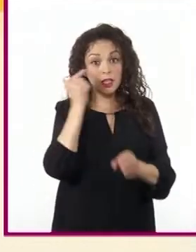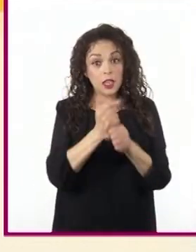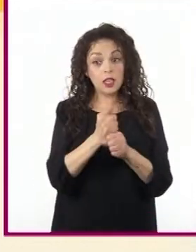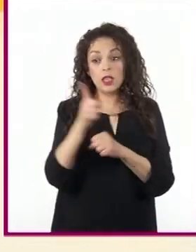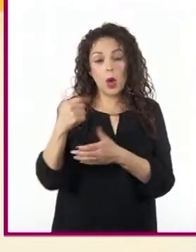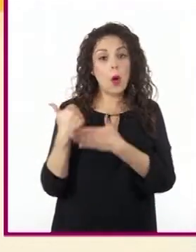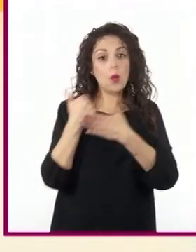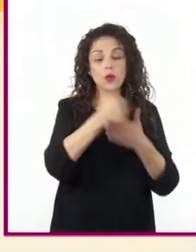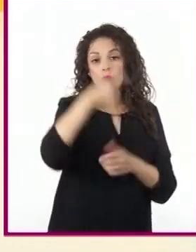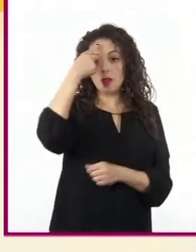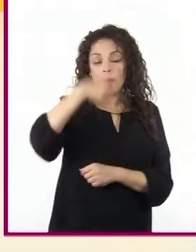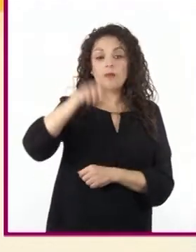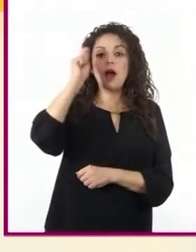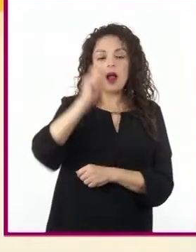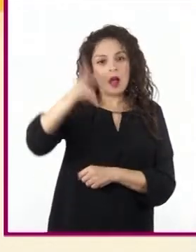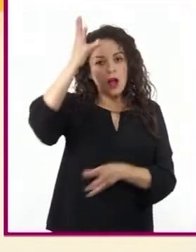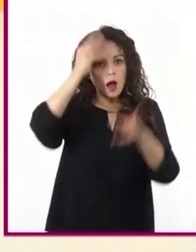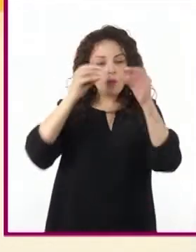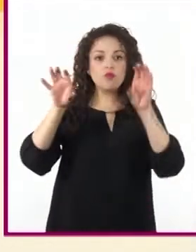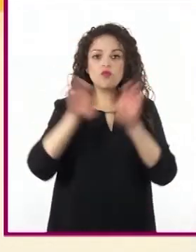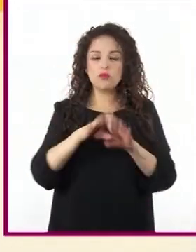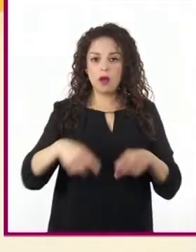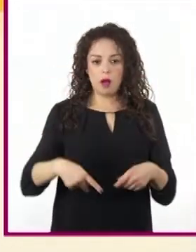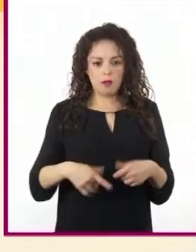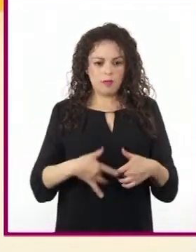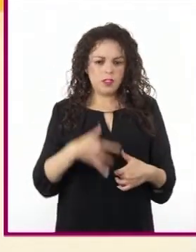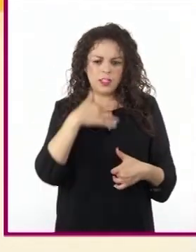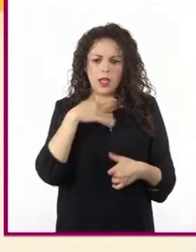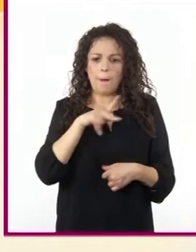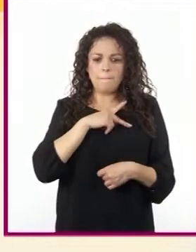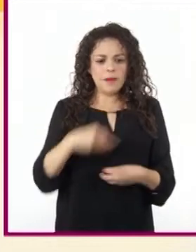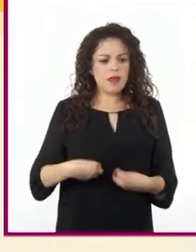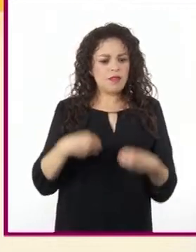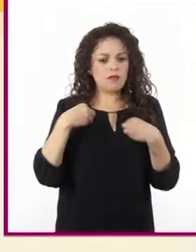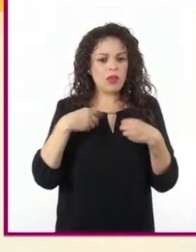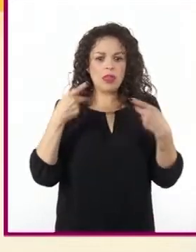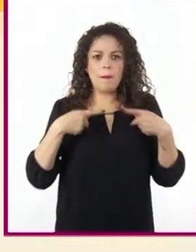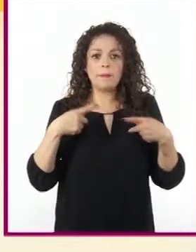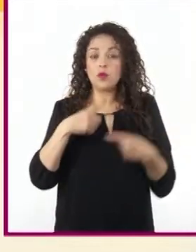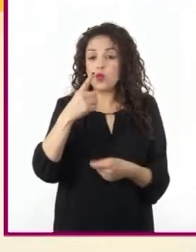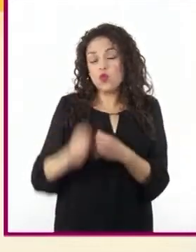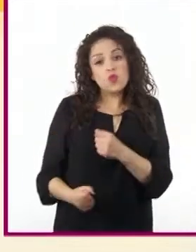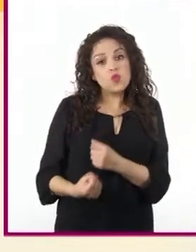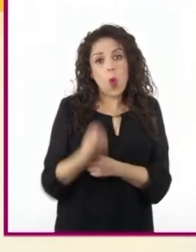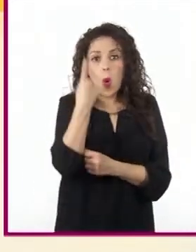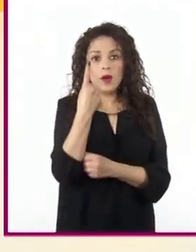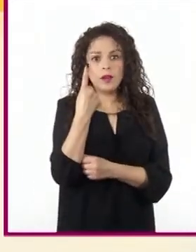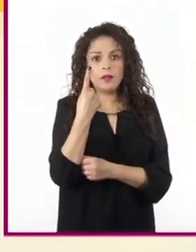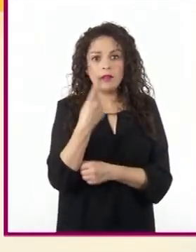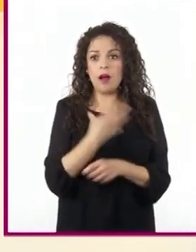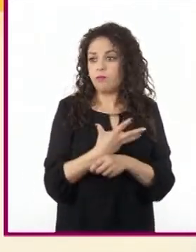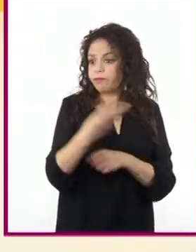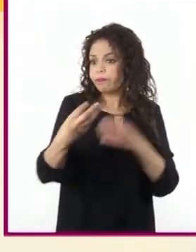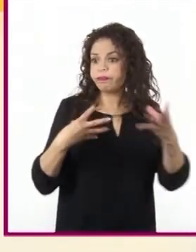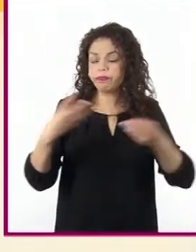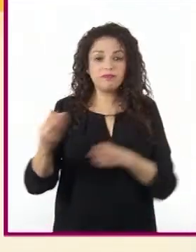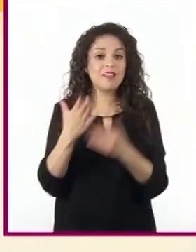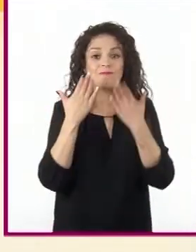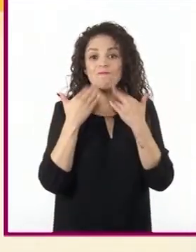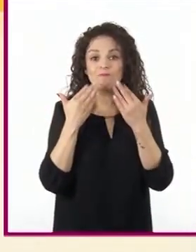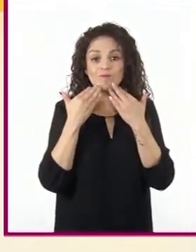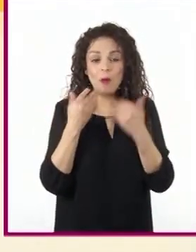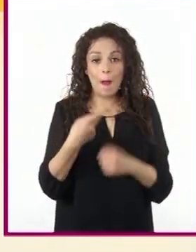como personas, únicas e irrepetibles, pero también lo hacen para conformar una identidad